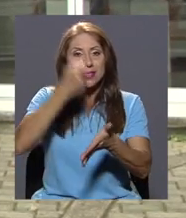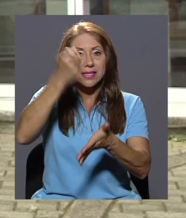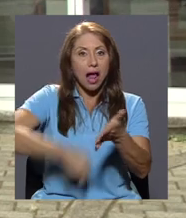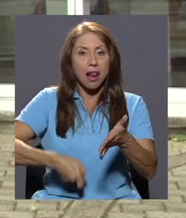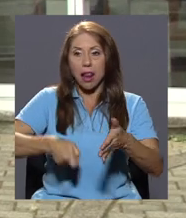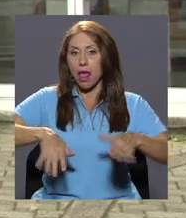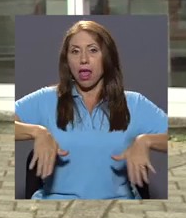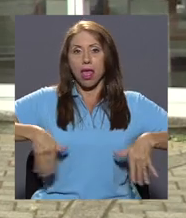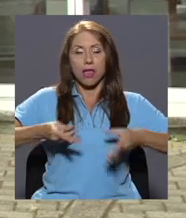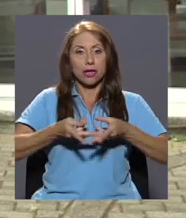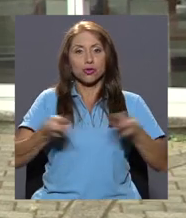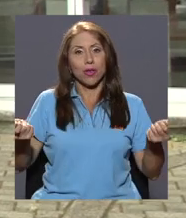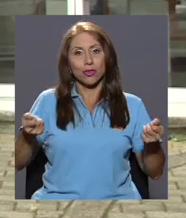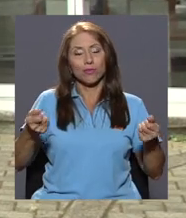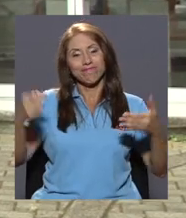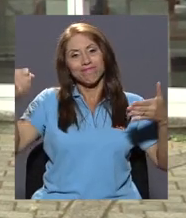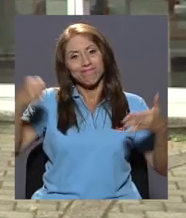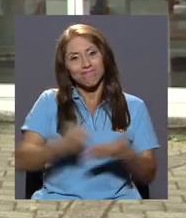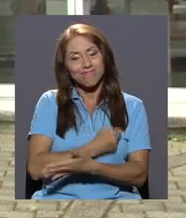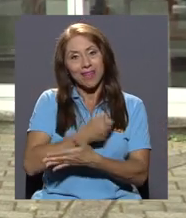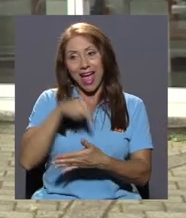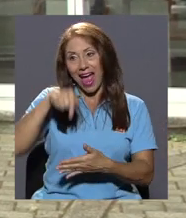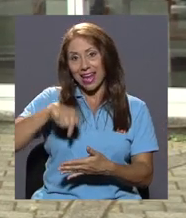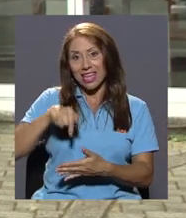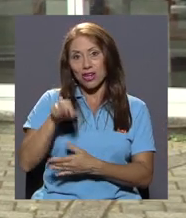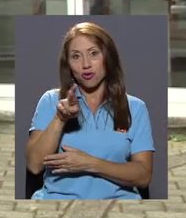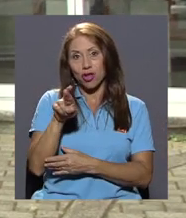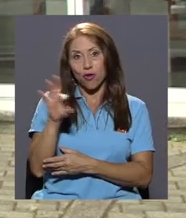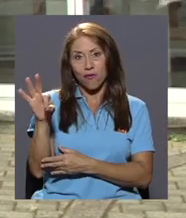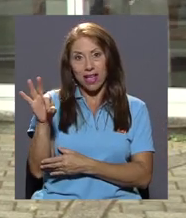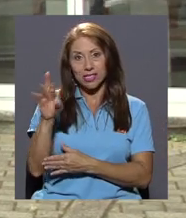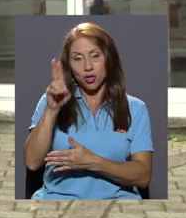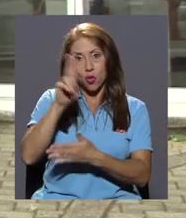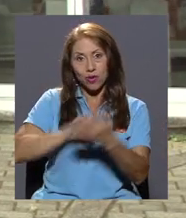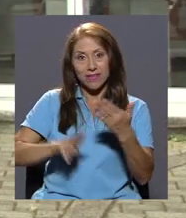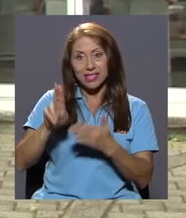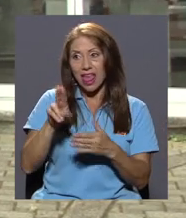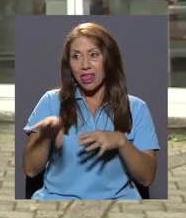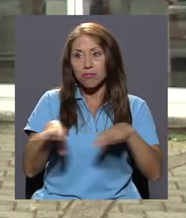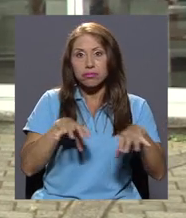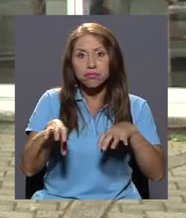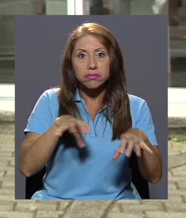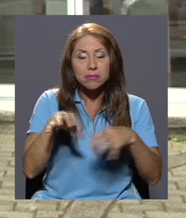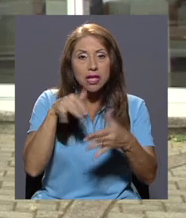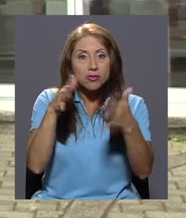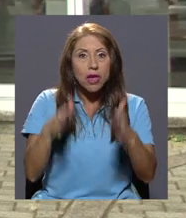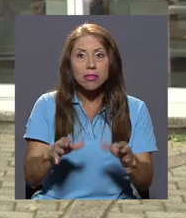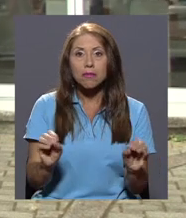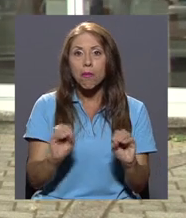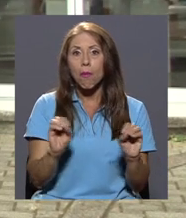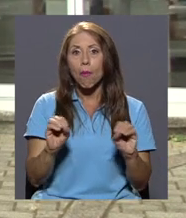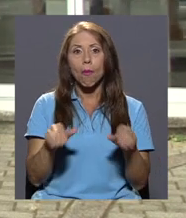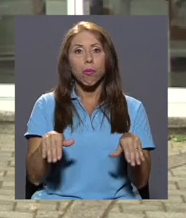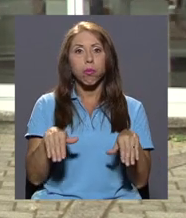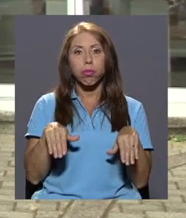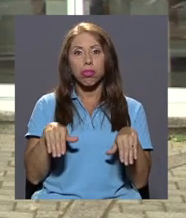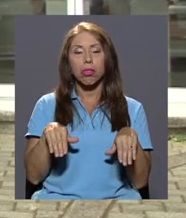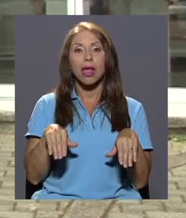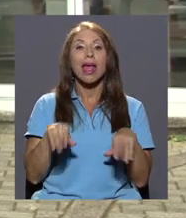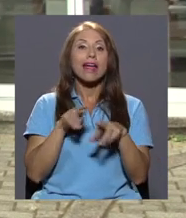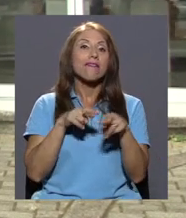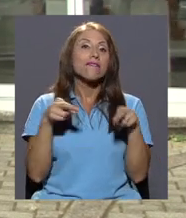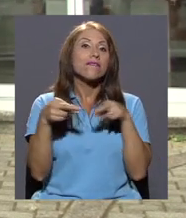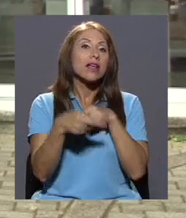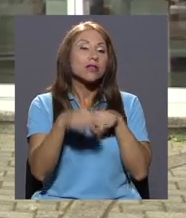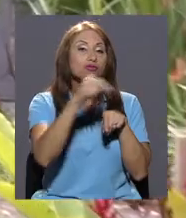y que lastimosamente pues, el movimiento estudiantil aquí en la Rodrigo Facio no tuvo ninguna acción prácticamente. En las sedes